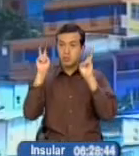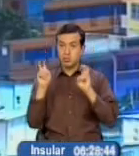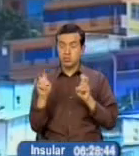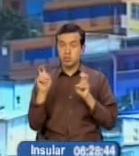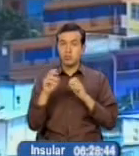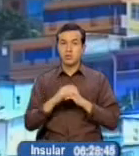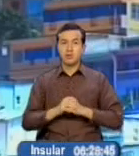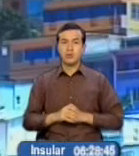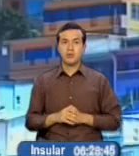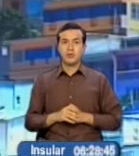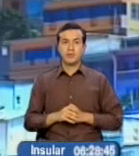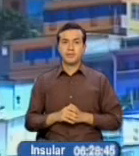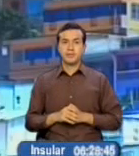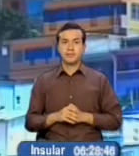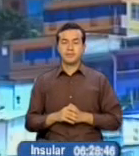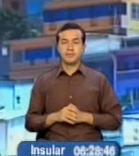no